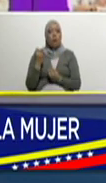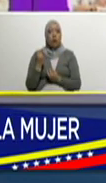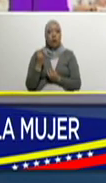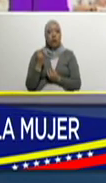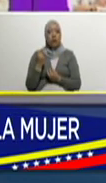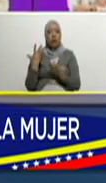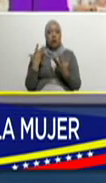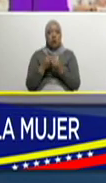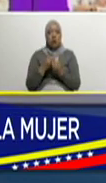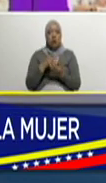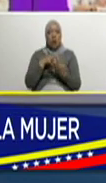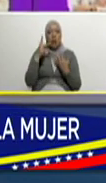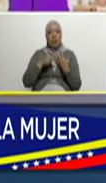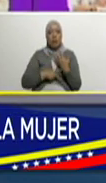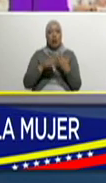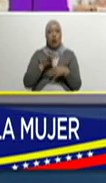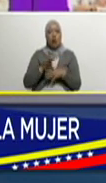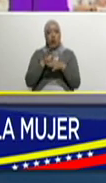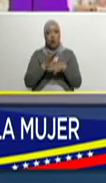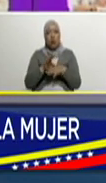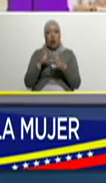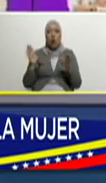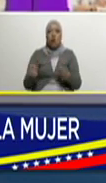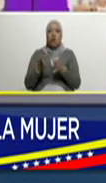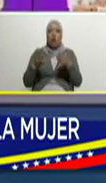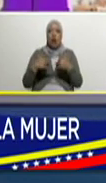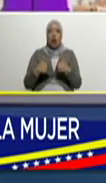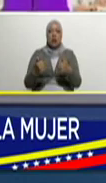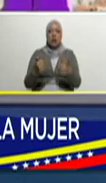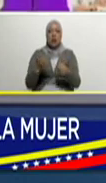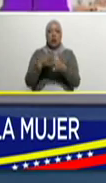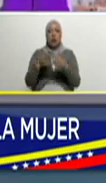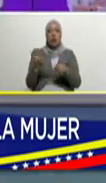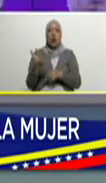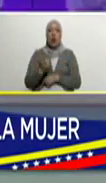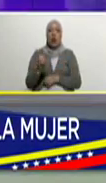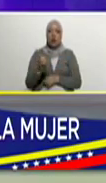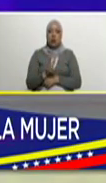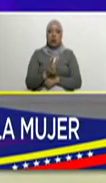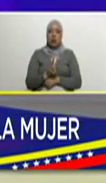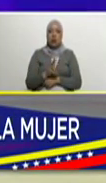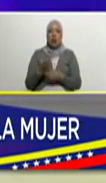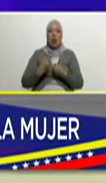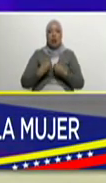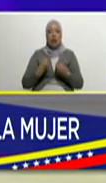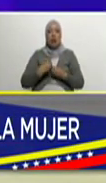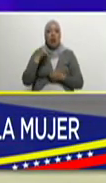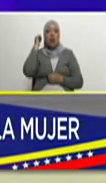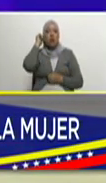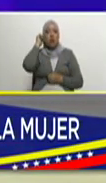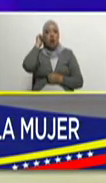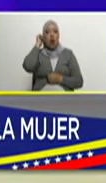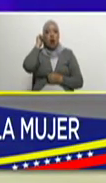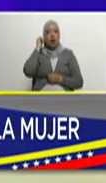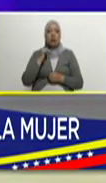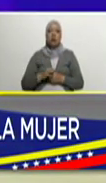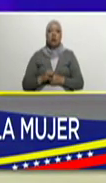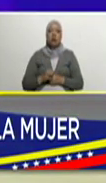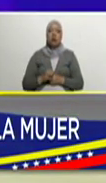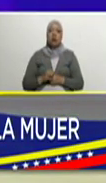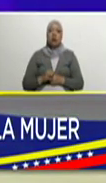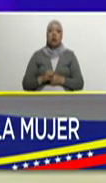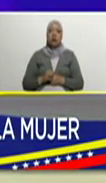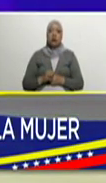un conjunto de planes para proteger y promover la salud en todas las etapas de la vida de la mujer. En la